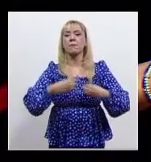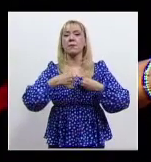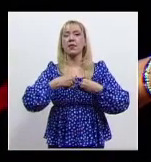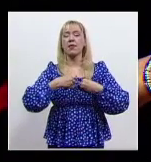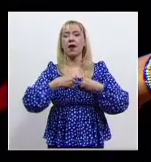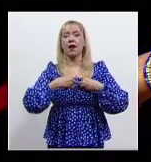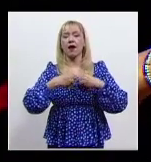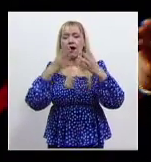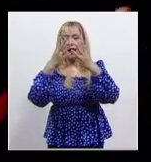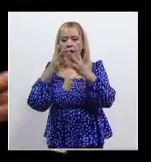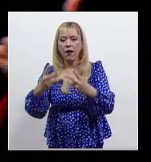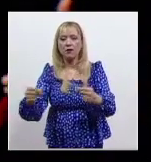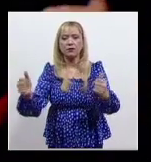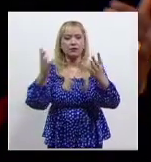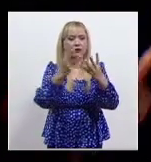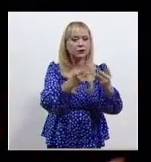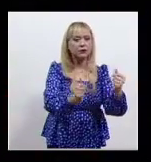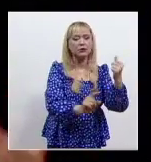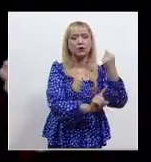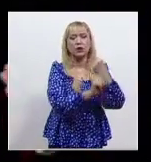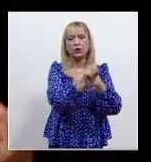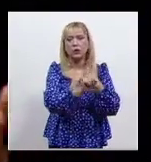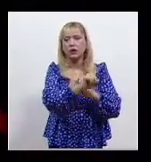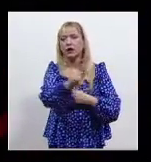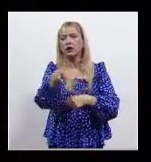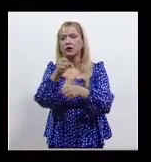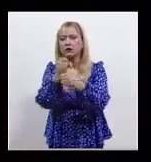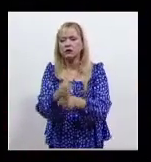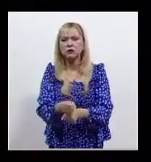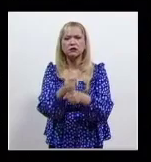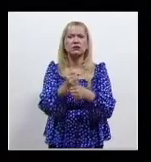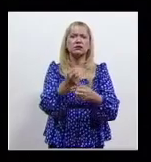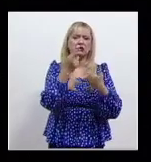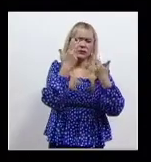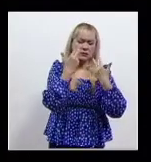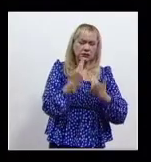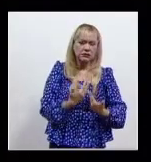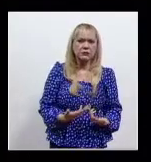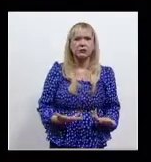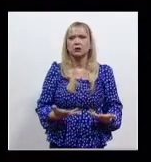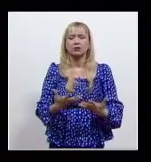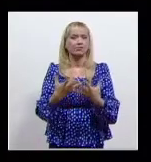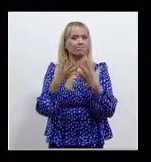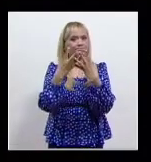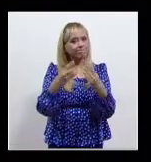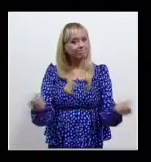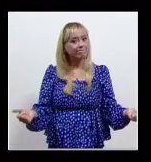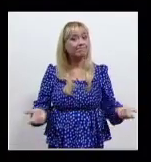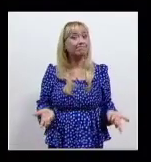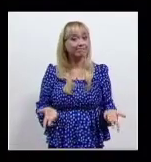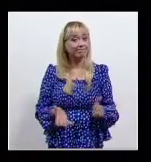depurando las situaciones de desgracia y de dolor. Recomendó a los estudiantes